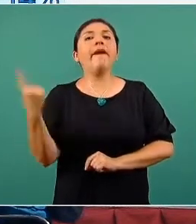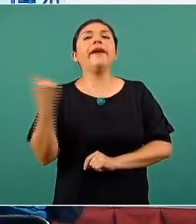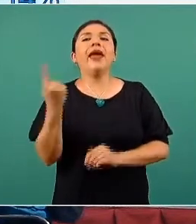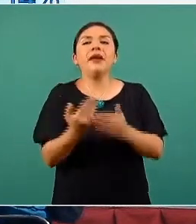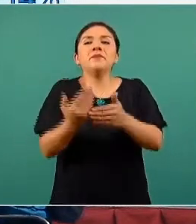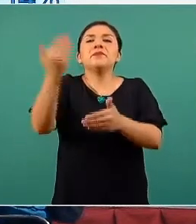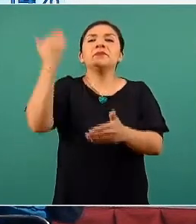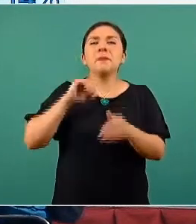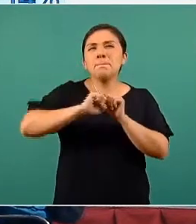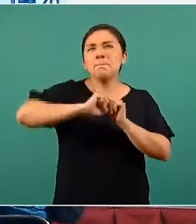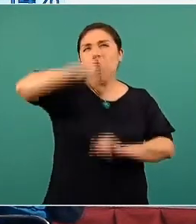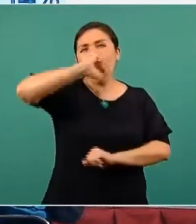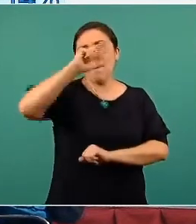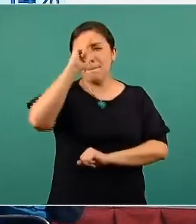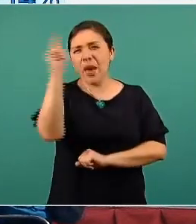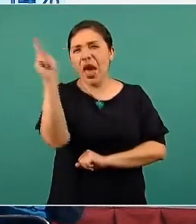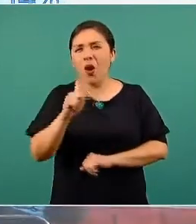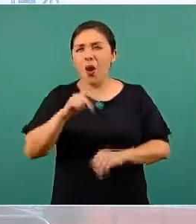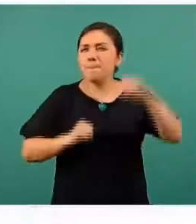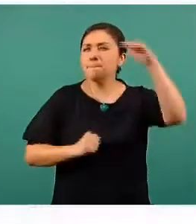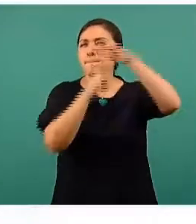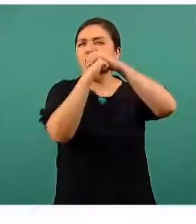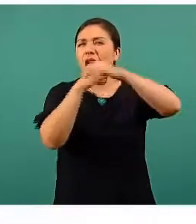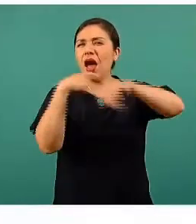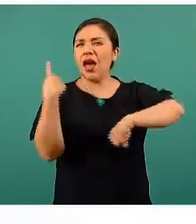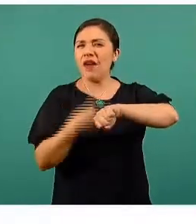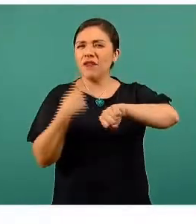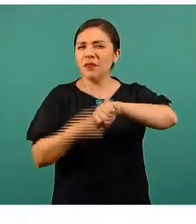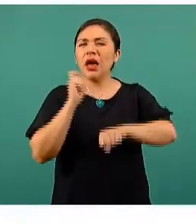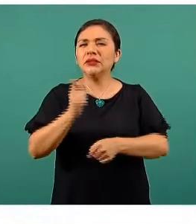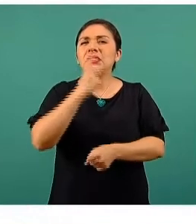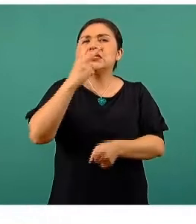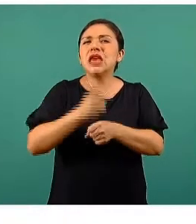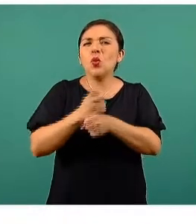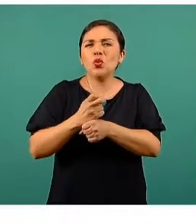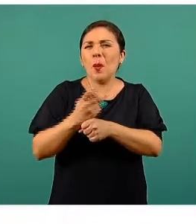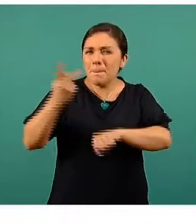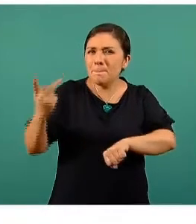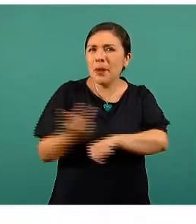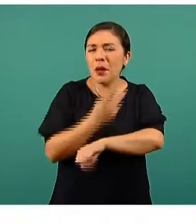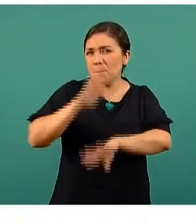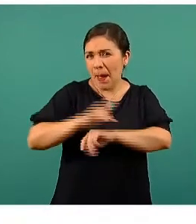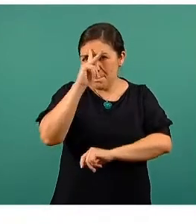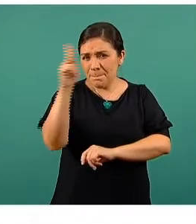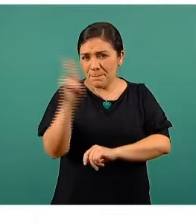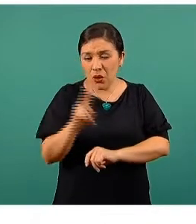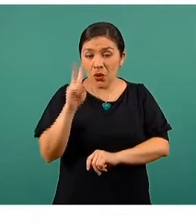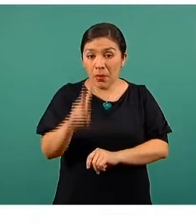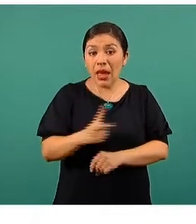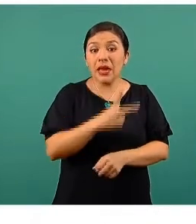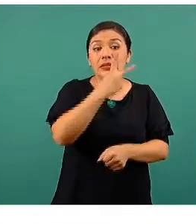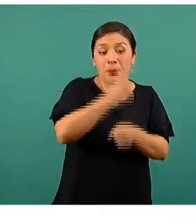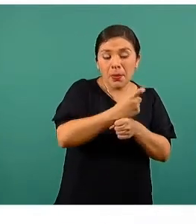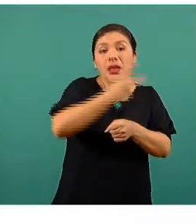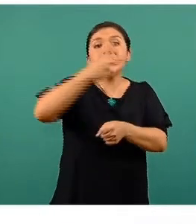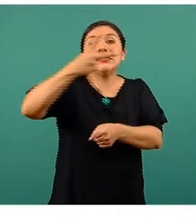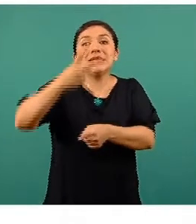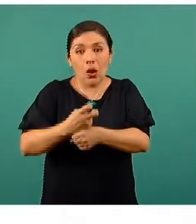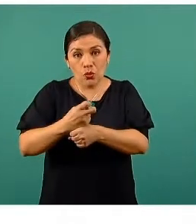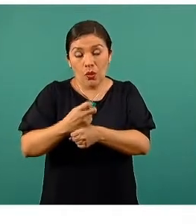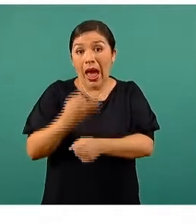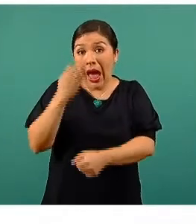respecto al pico máximo de la segunda ola epidémica, ola 1, ola 2.